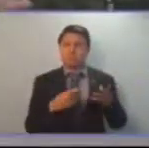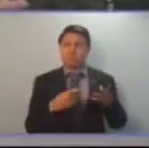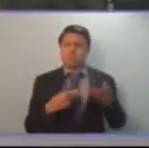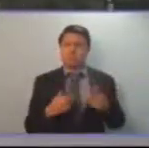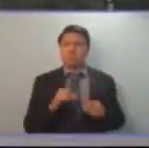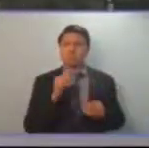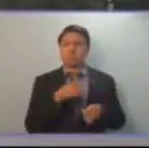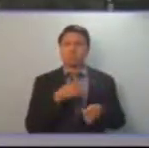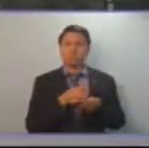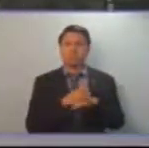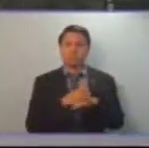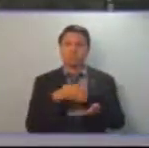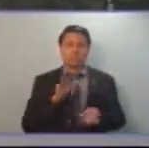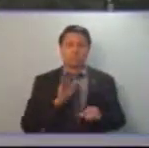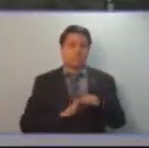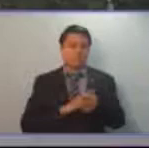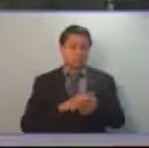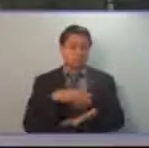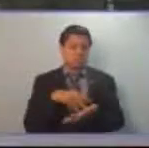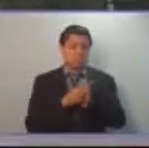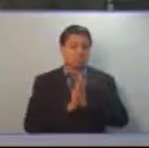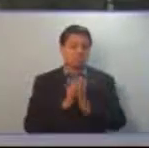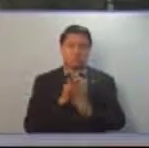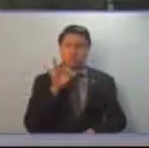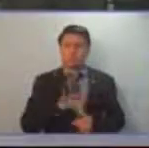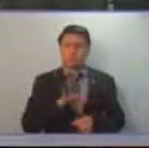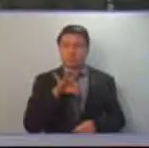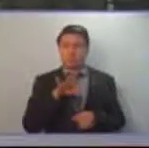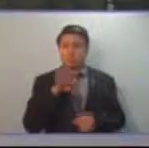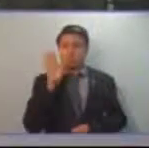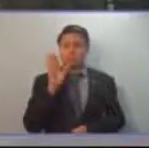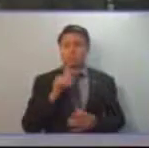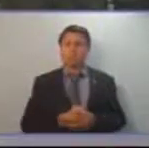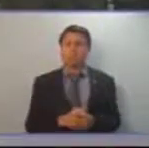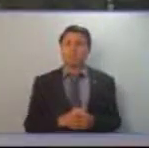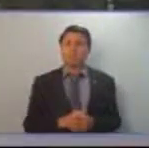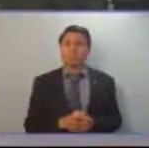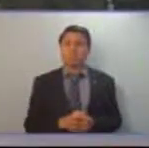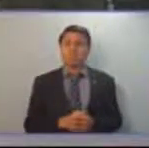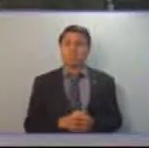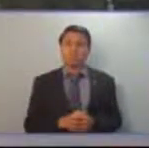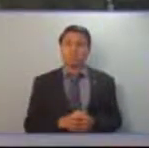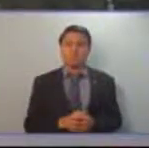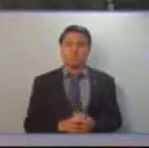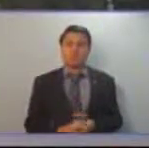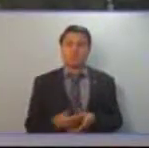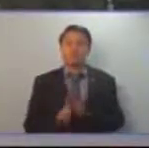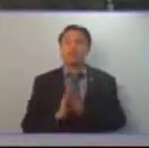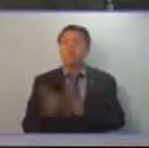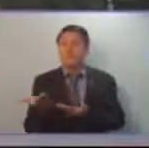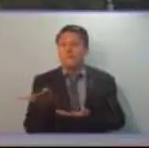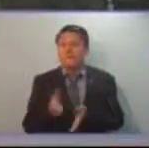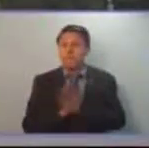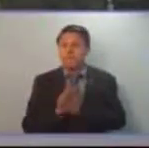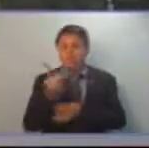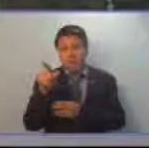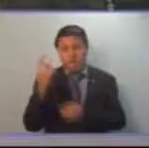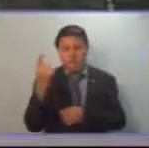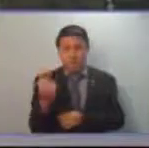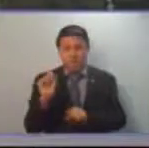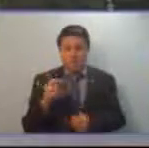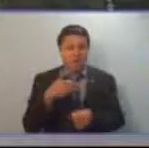de acudir a la ciudadanía a pedir su voto para ser parte de los